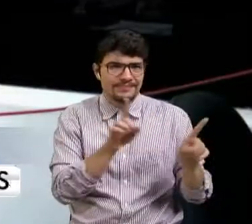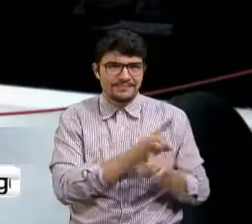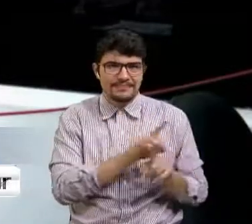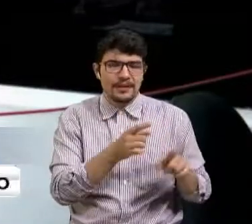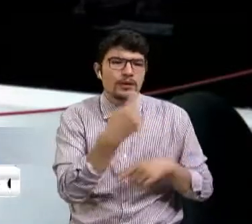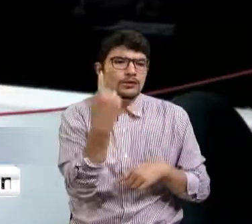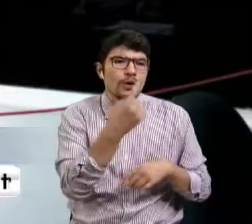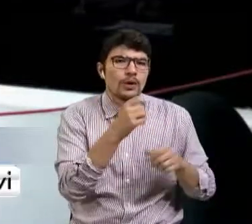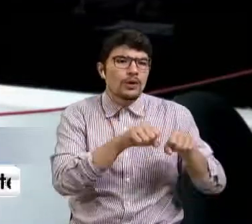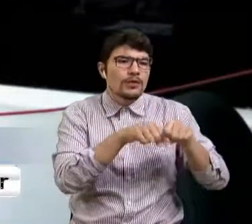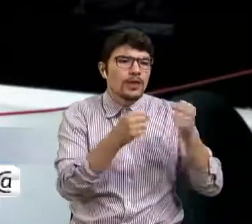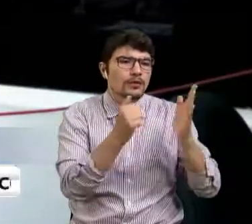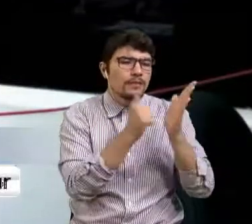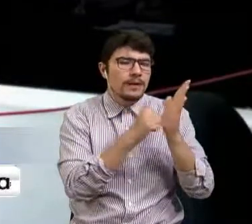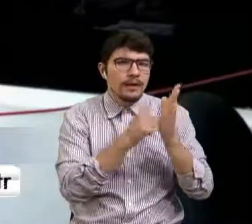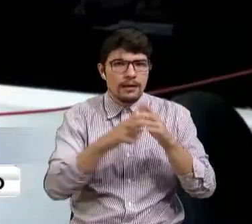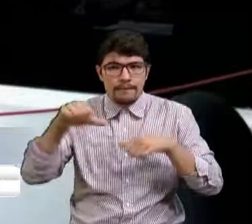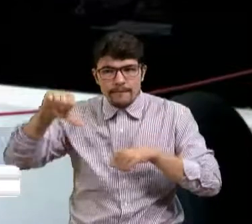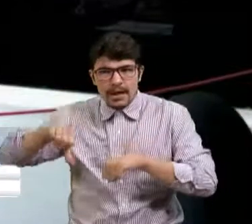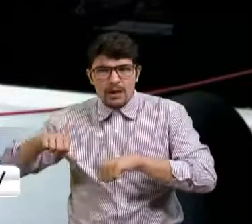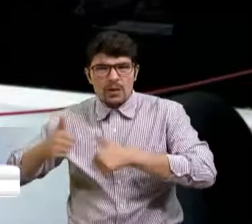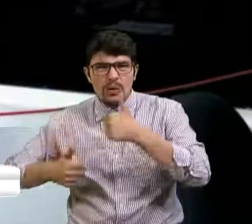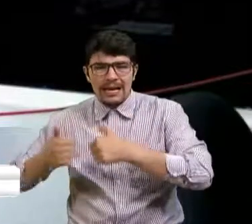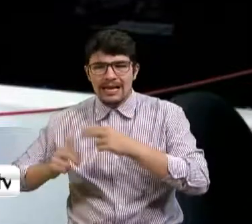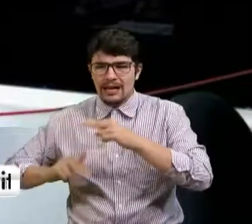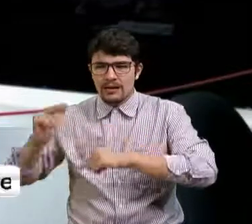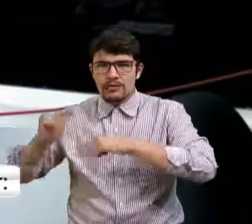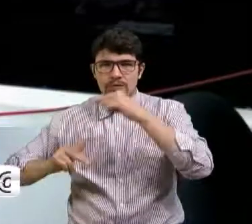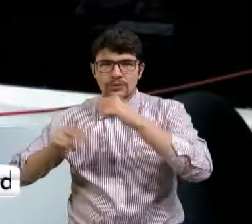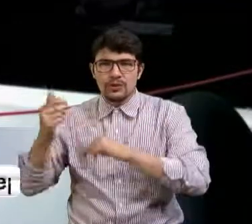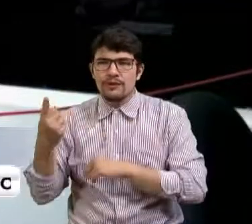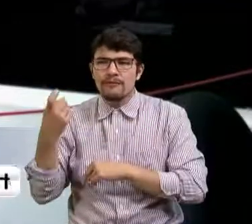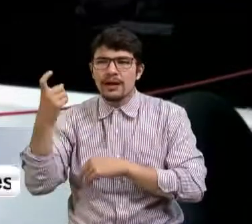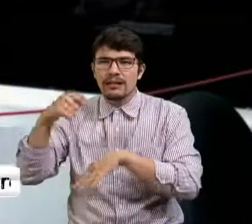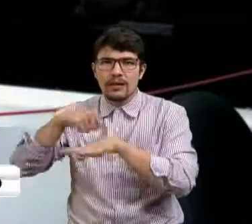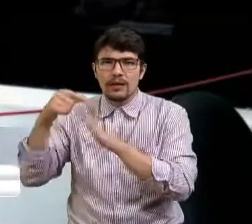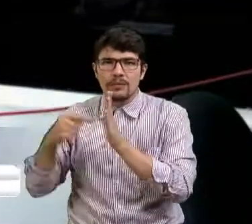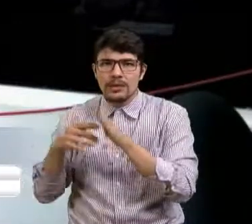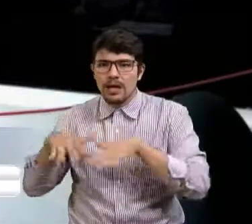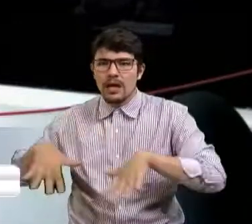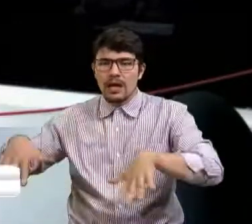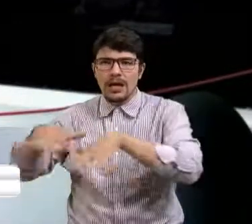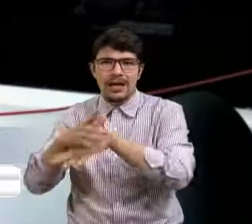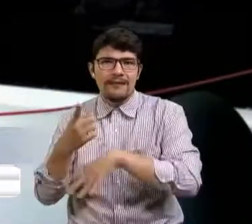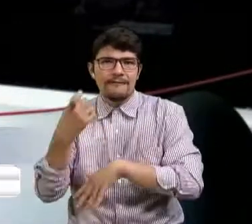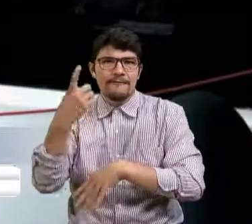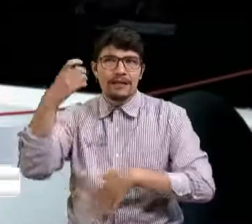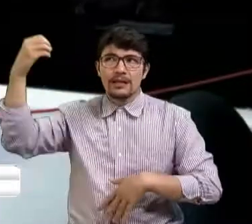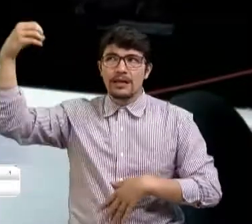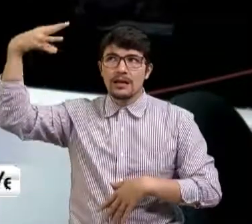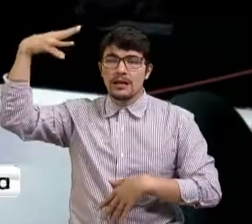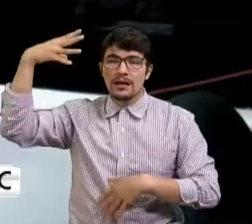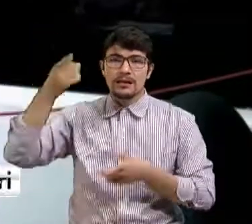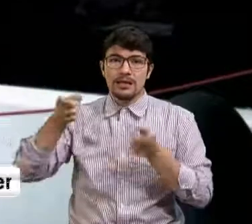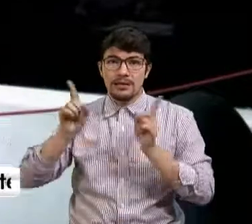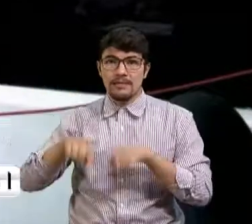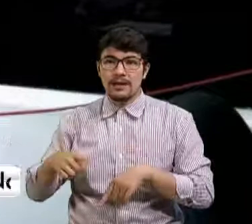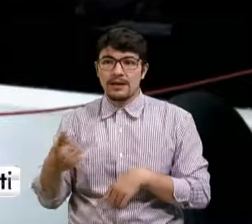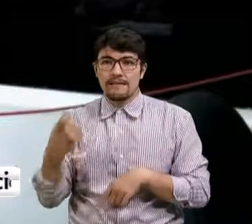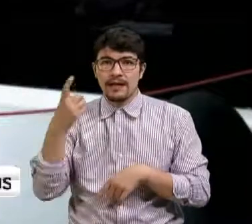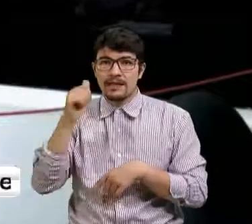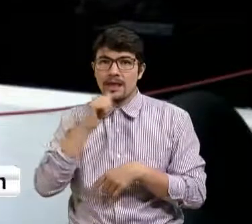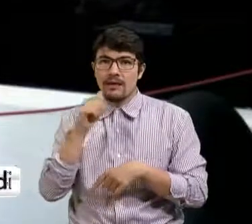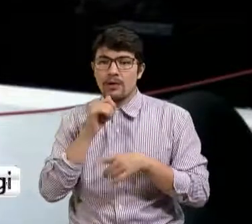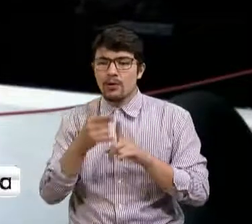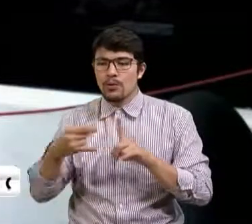fueron daños materiales lo malo las obras inconclusas que están sobre el sector la falta de iluminación y esta falta de drenaje